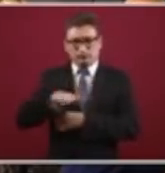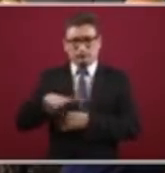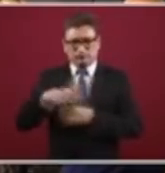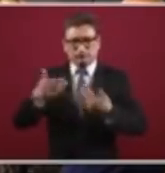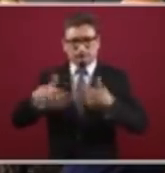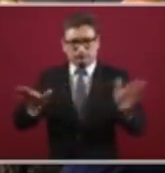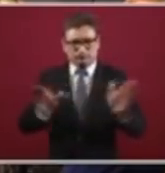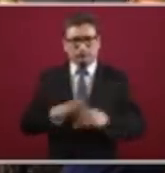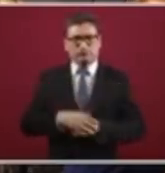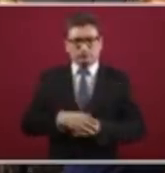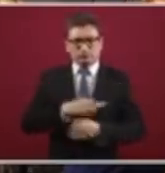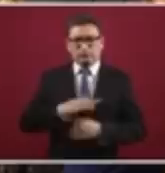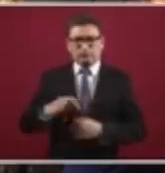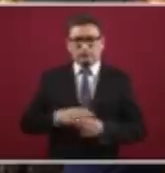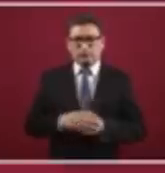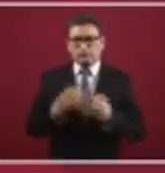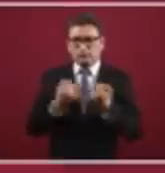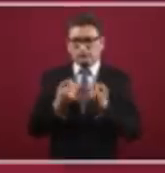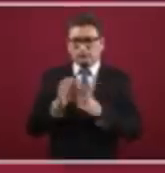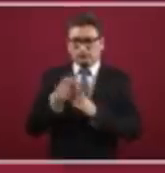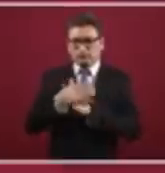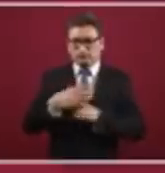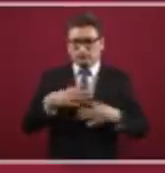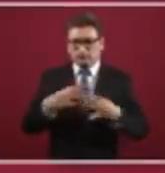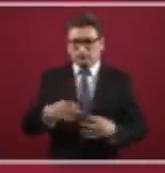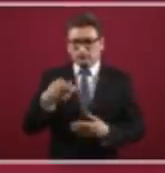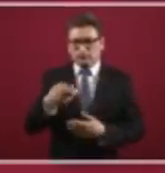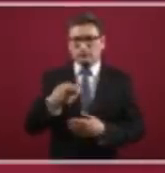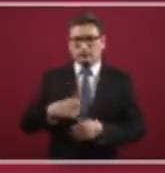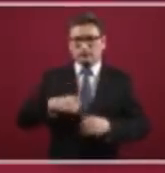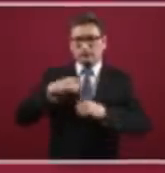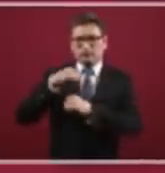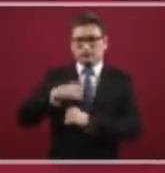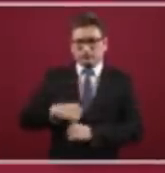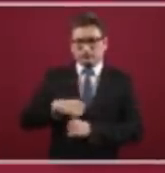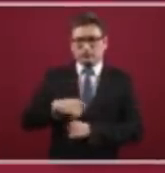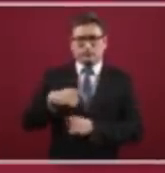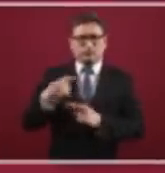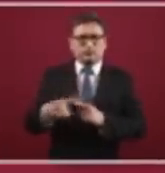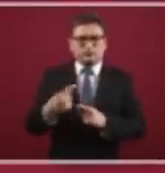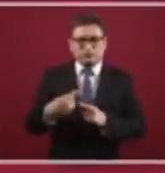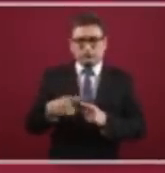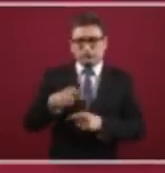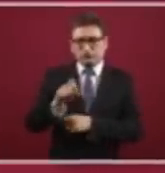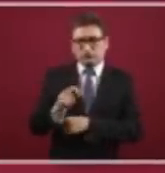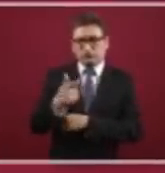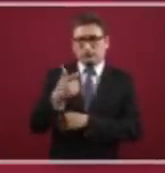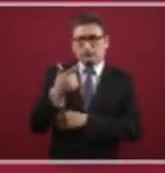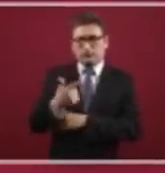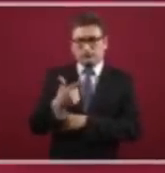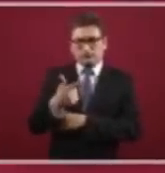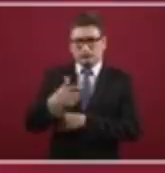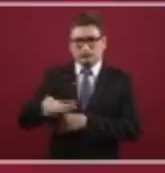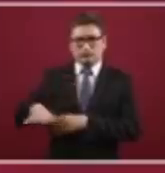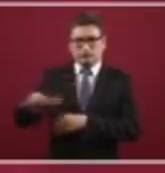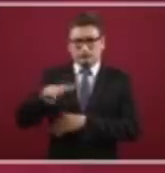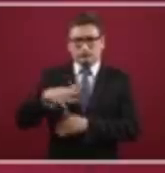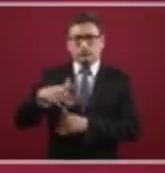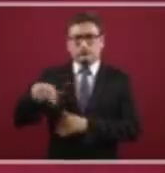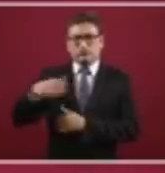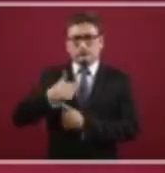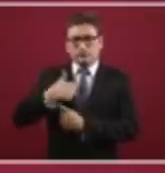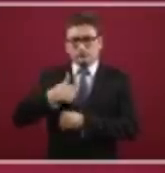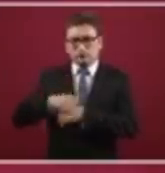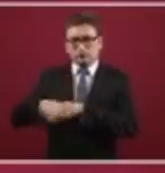puesta a disposición de la comisión y de la autoridad de todos los elementos del 27 batallón que participaron